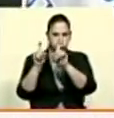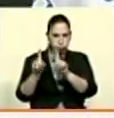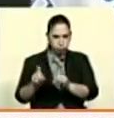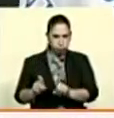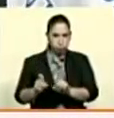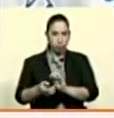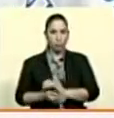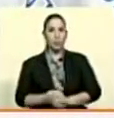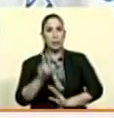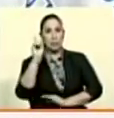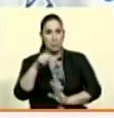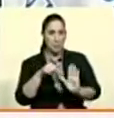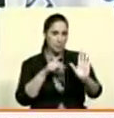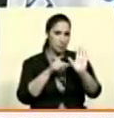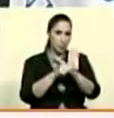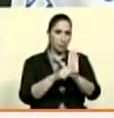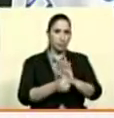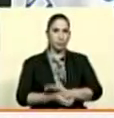Considerando